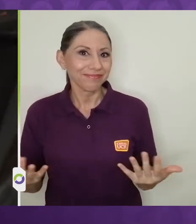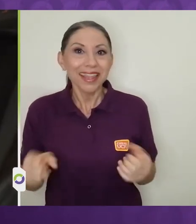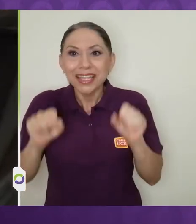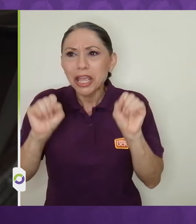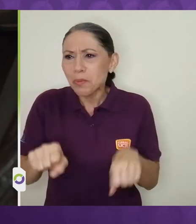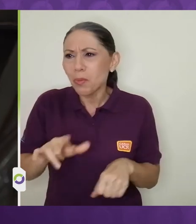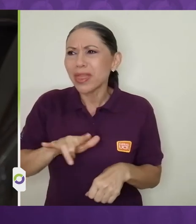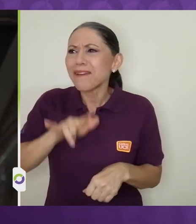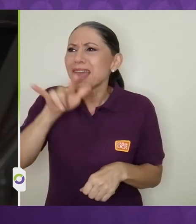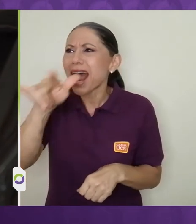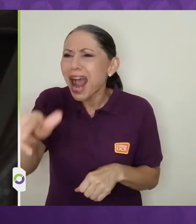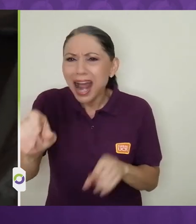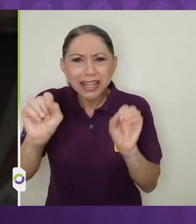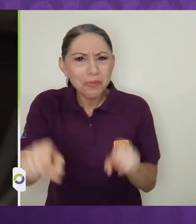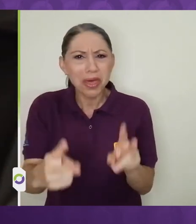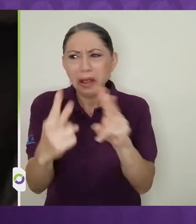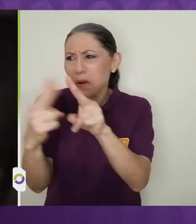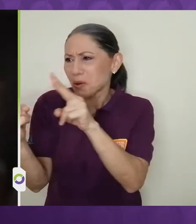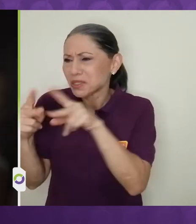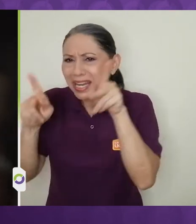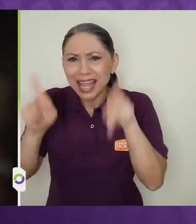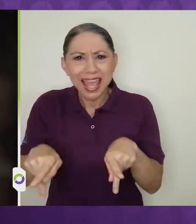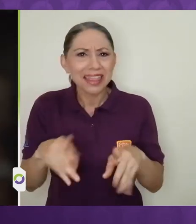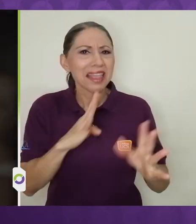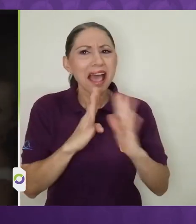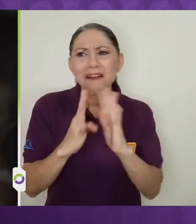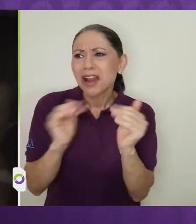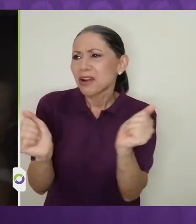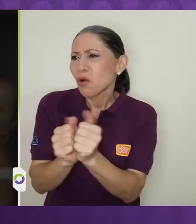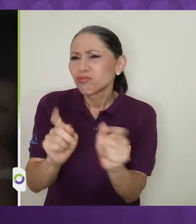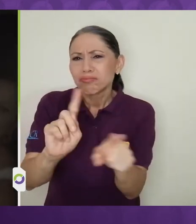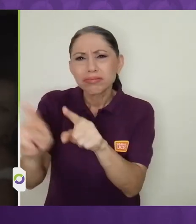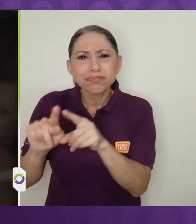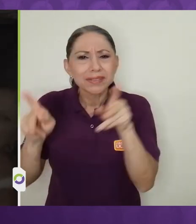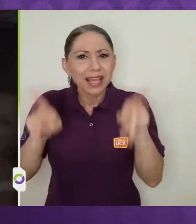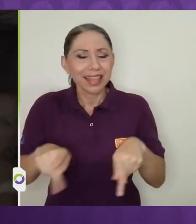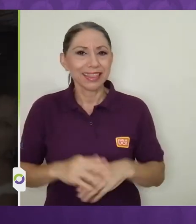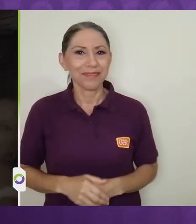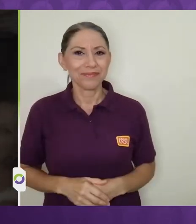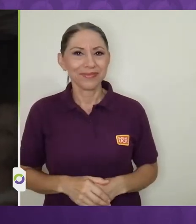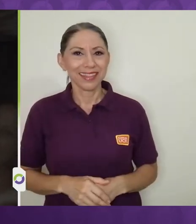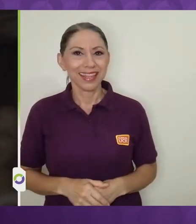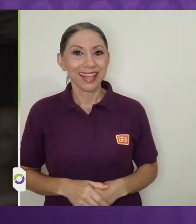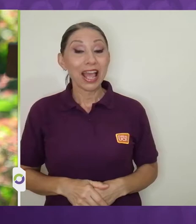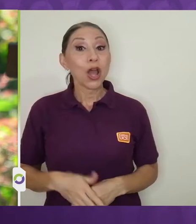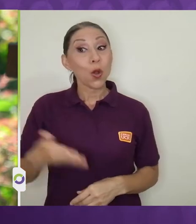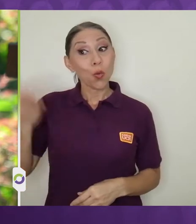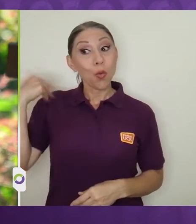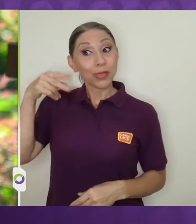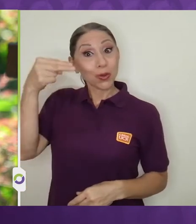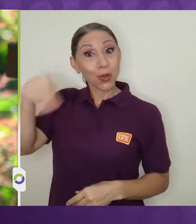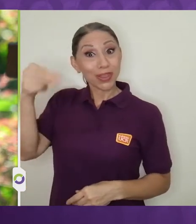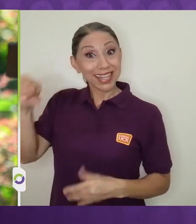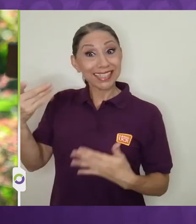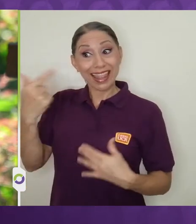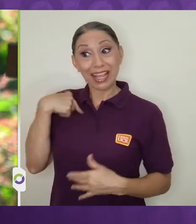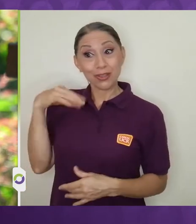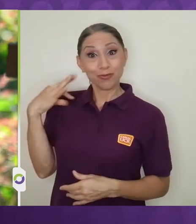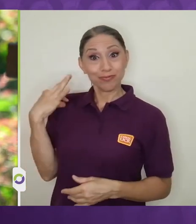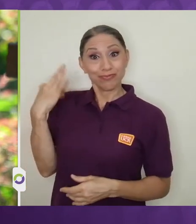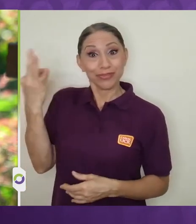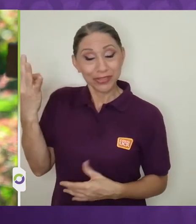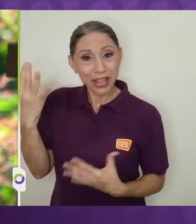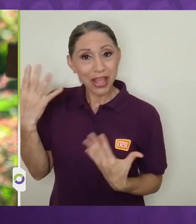que pueda viajar, que pueda conocer gente, hablar con gente. La noticia de la clasificación la